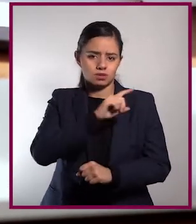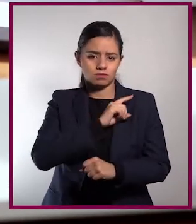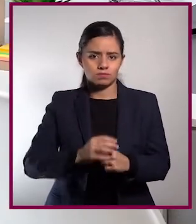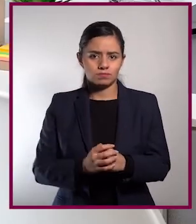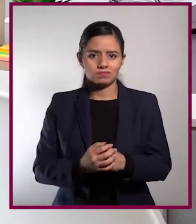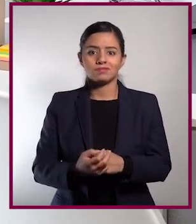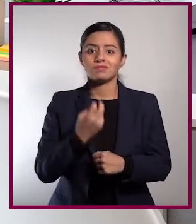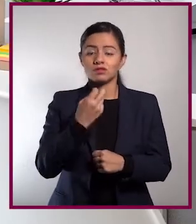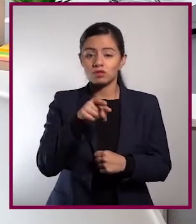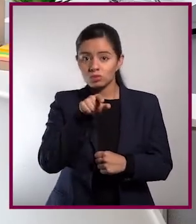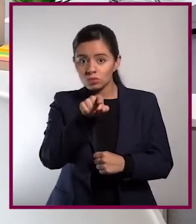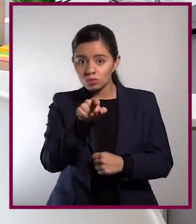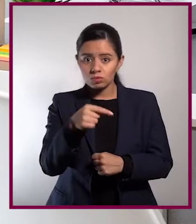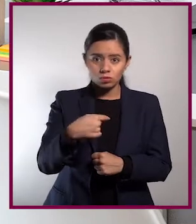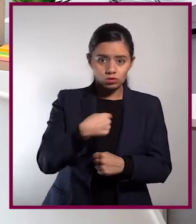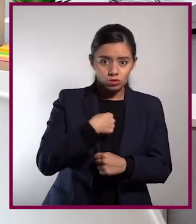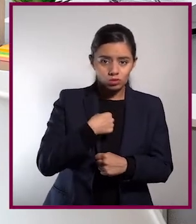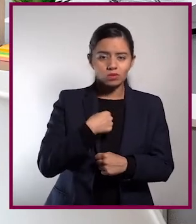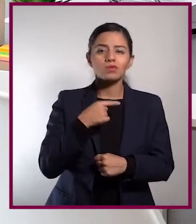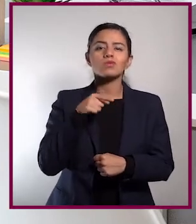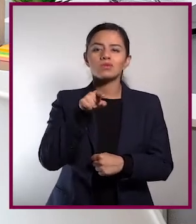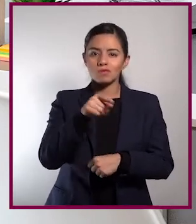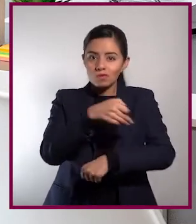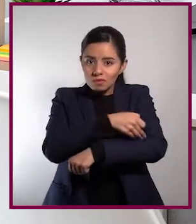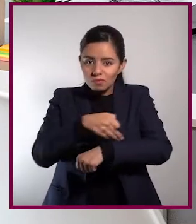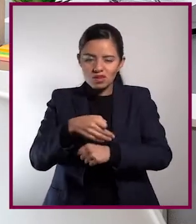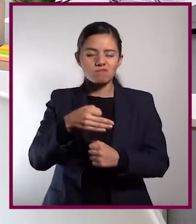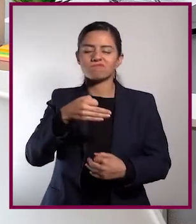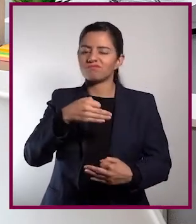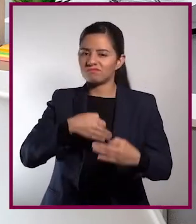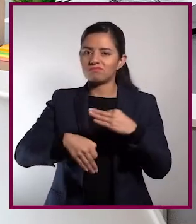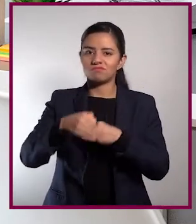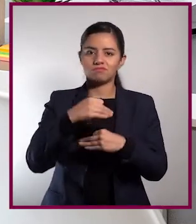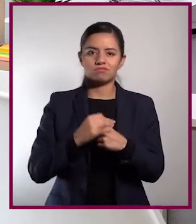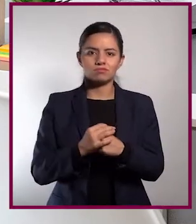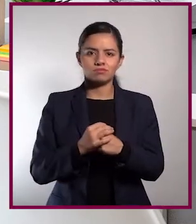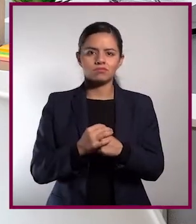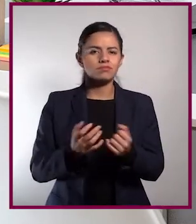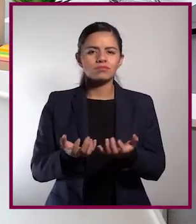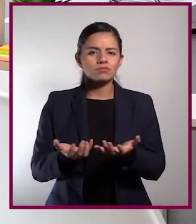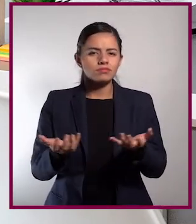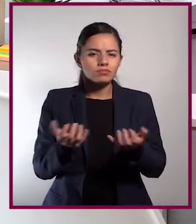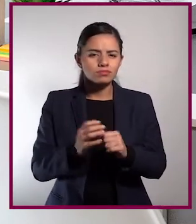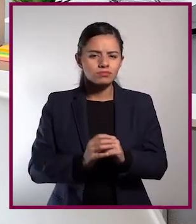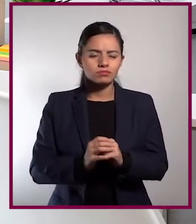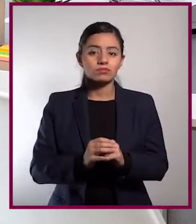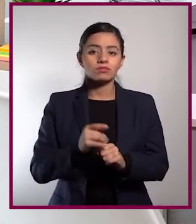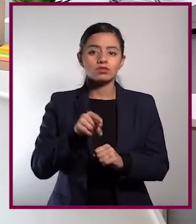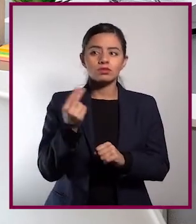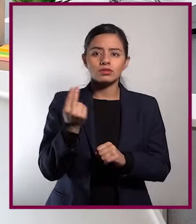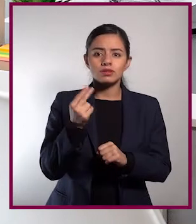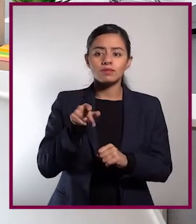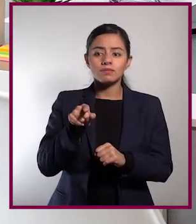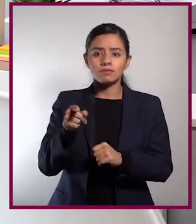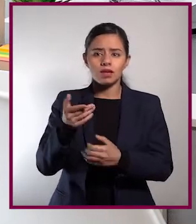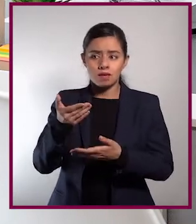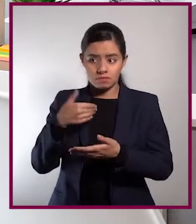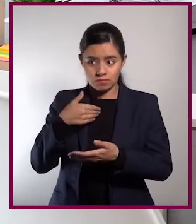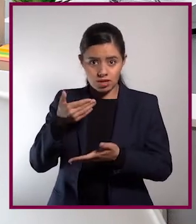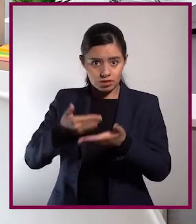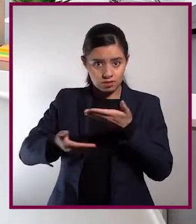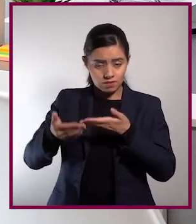salud. Eso te incluye a ti, a mí, a tu familia, a todos. Lo primero entonces es encontrar los servicios de